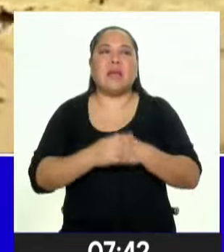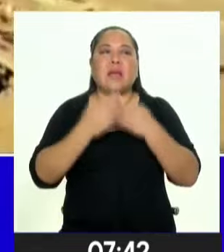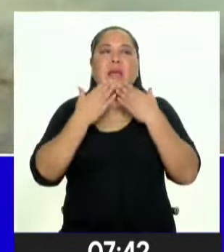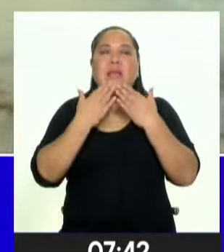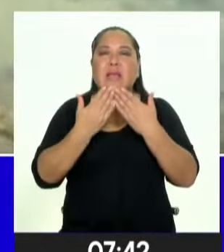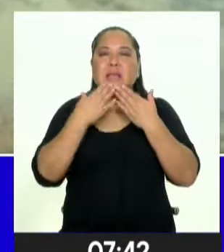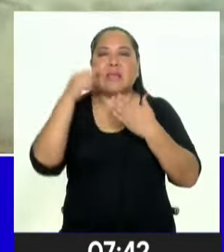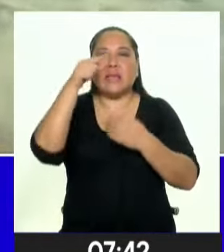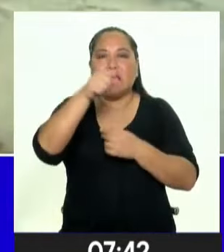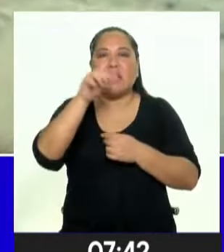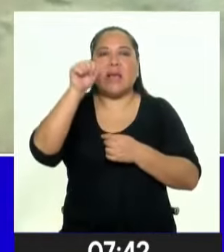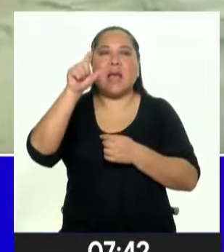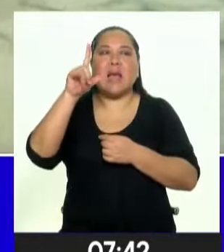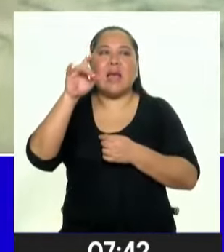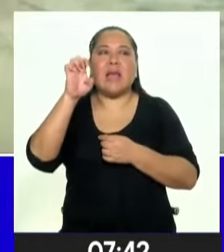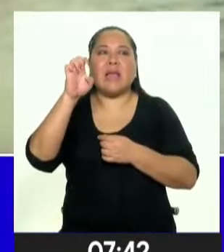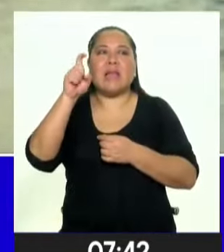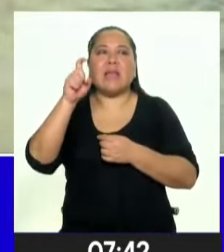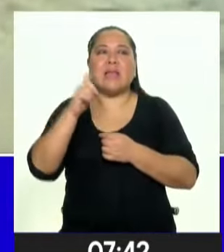gracias y a todos Que tengan muy buen domingo